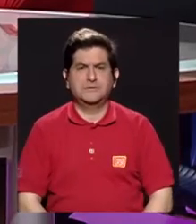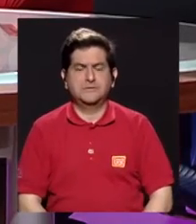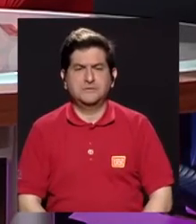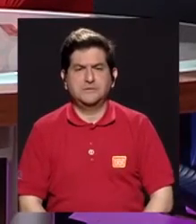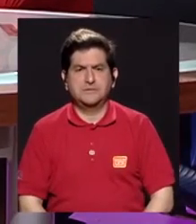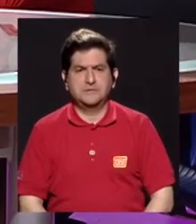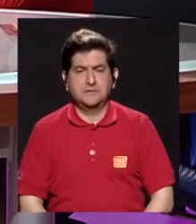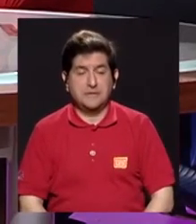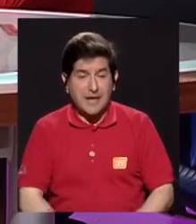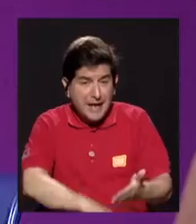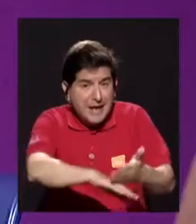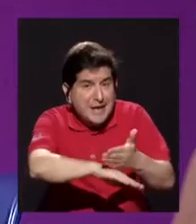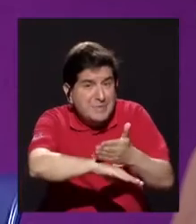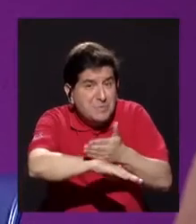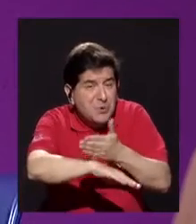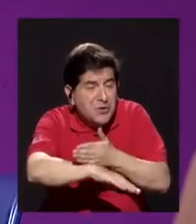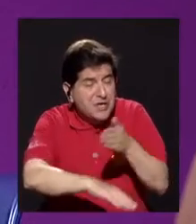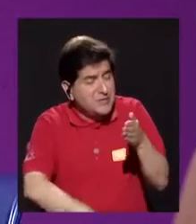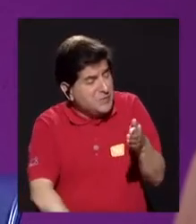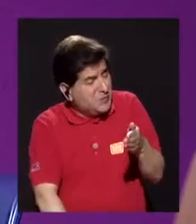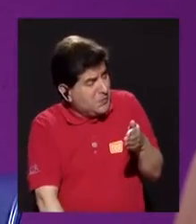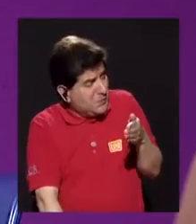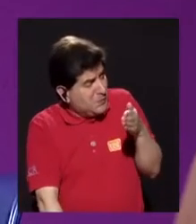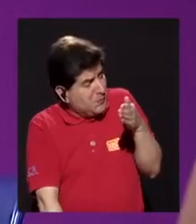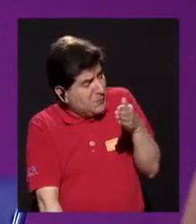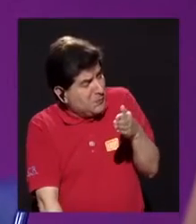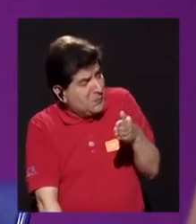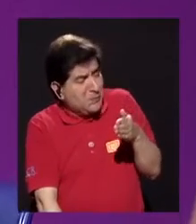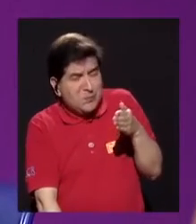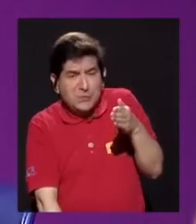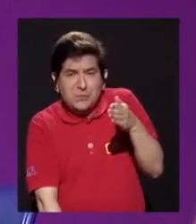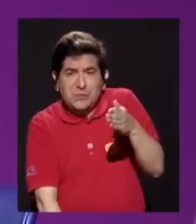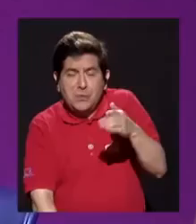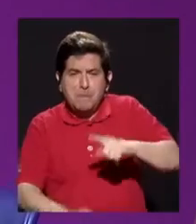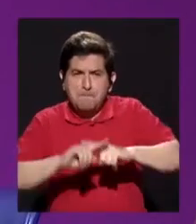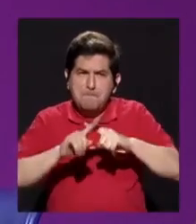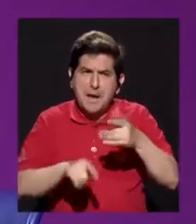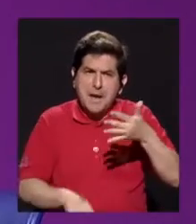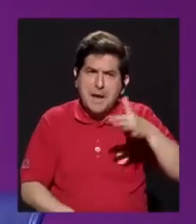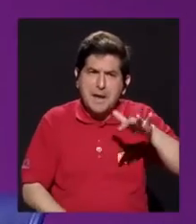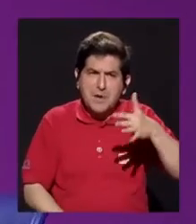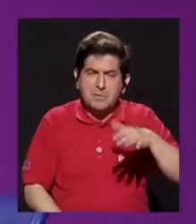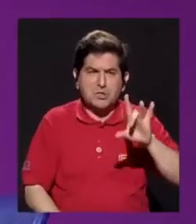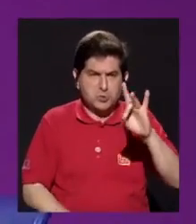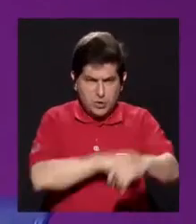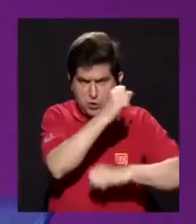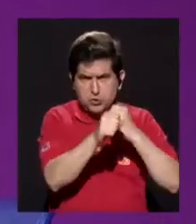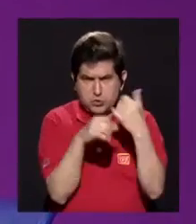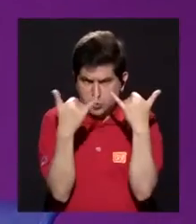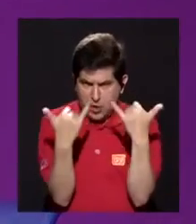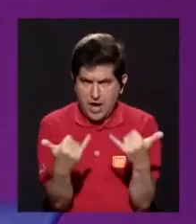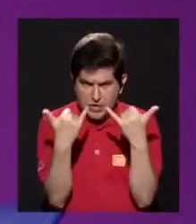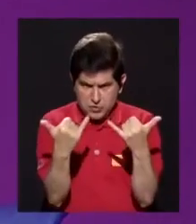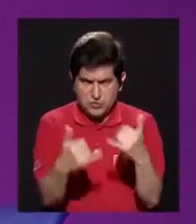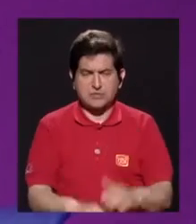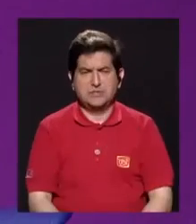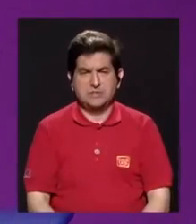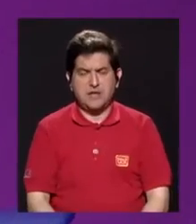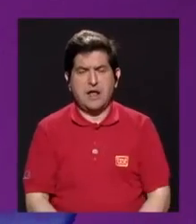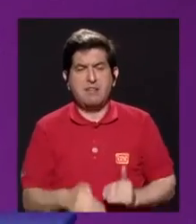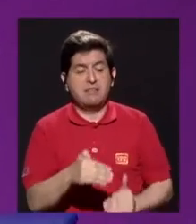Entonces, la recuperación fue como muy lenta. Pero como más o menos cuando tenía como 8 años de